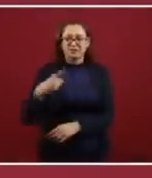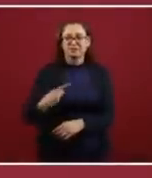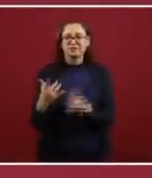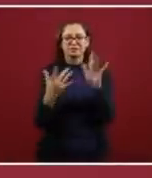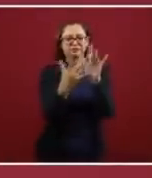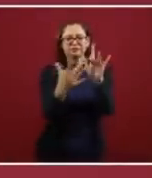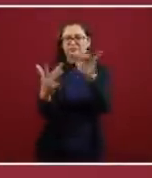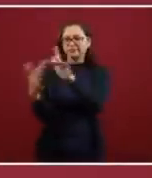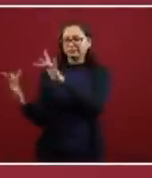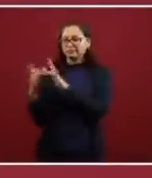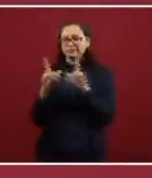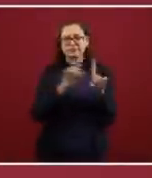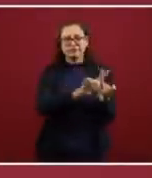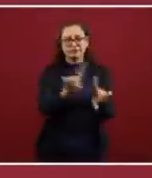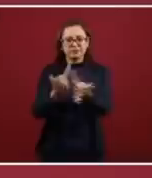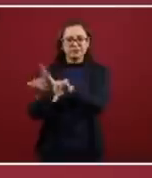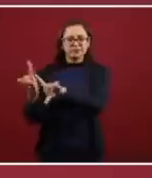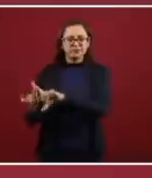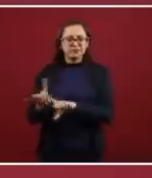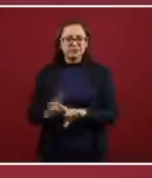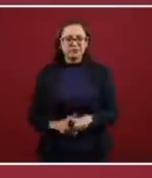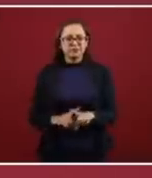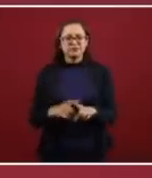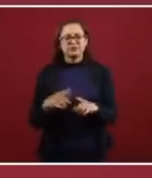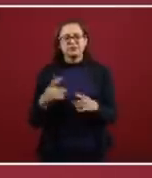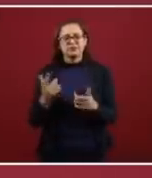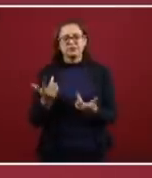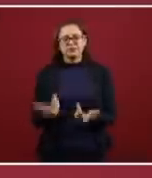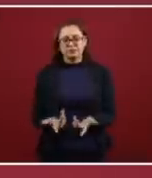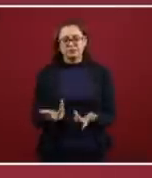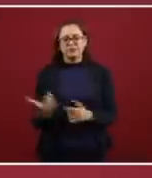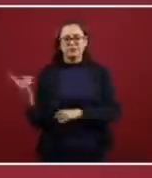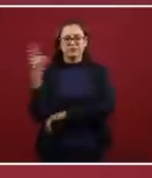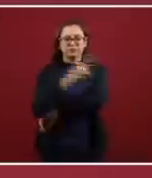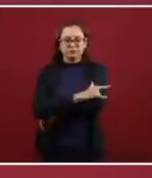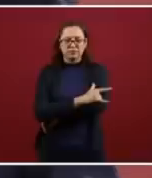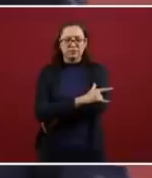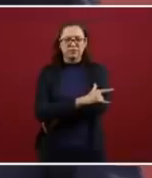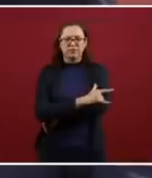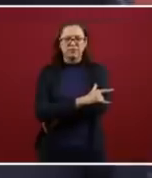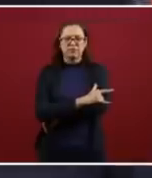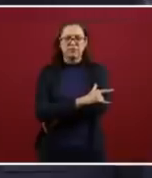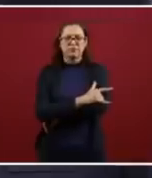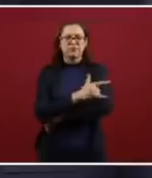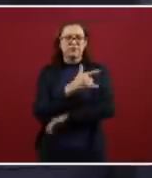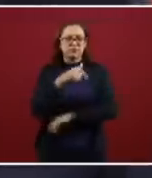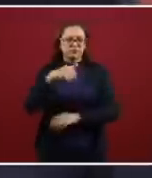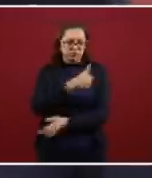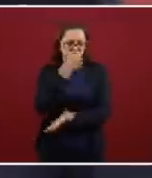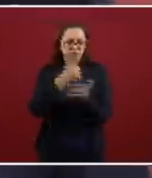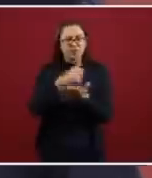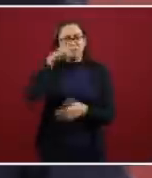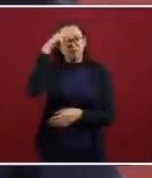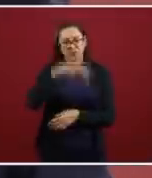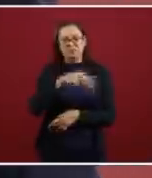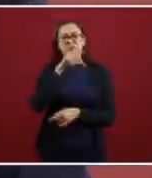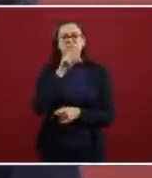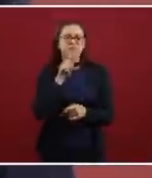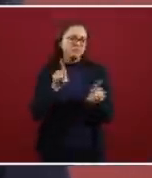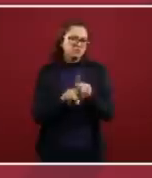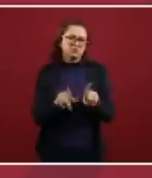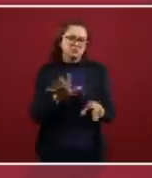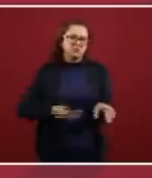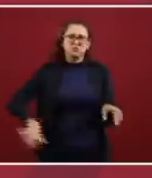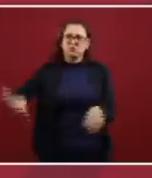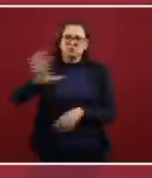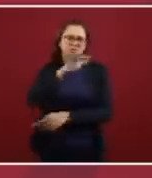conectarse con el aeropuerto actual y